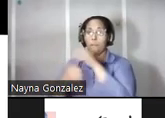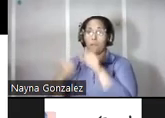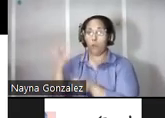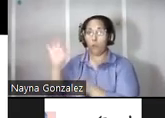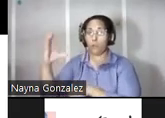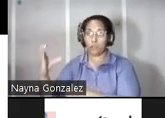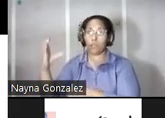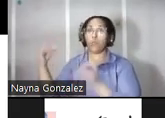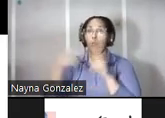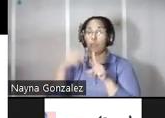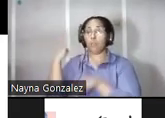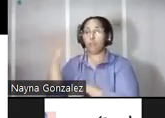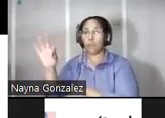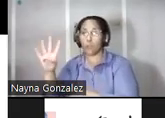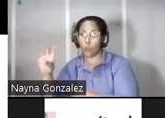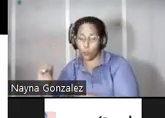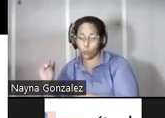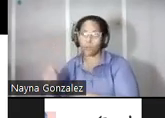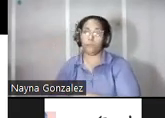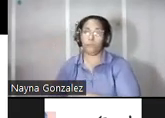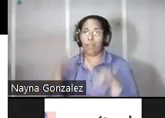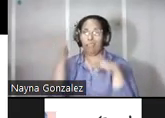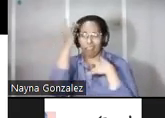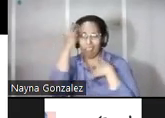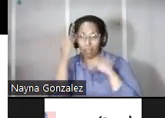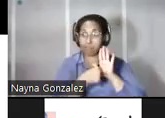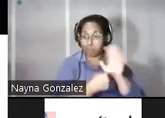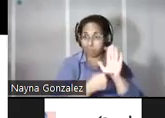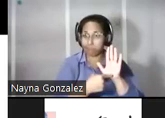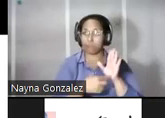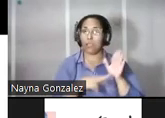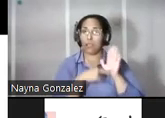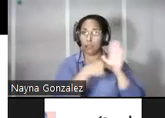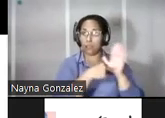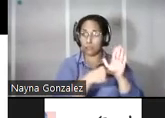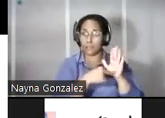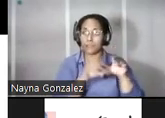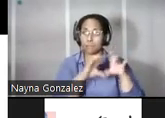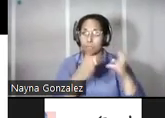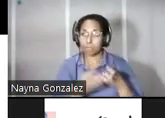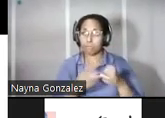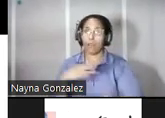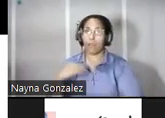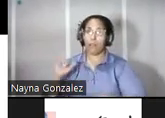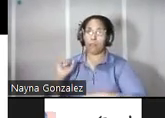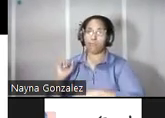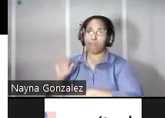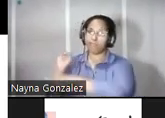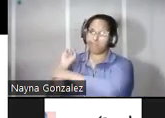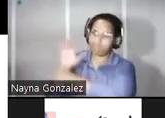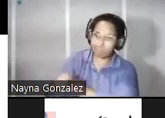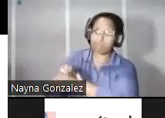1900-1940. De hecho, entre las llamadas enfermedades reportables quiere decir que había una obligación,